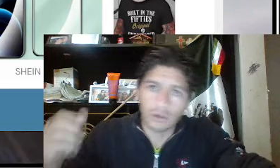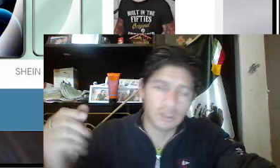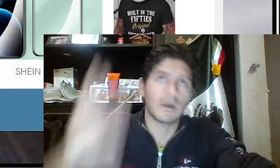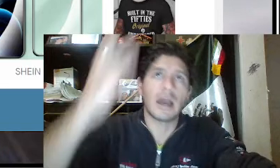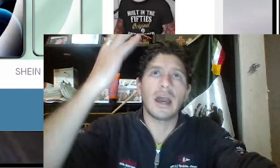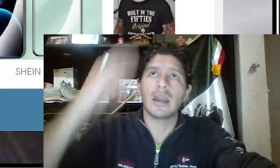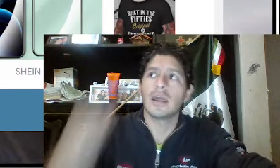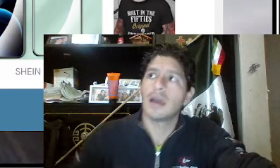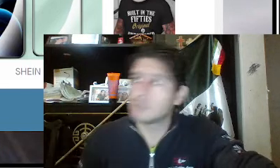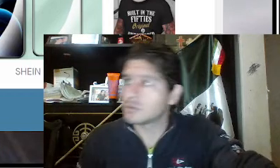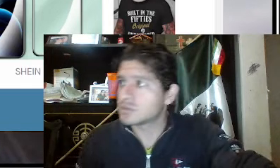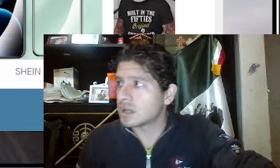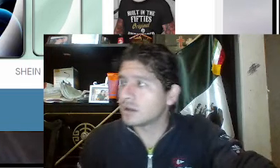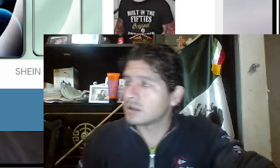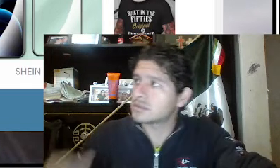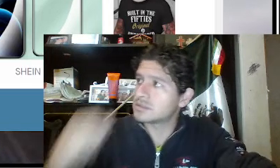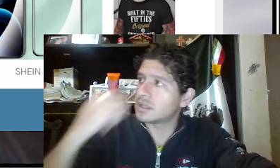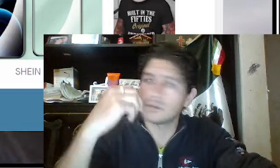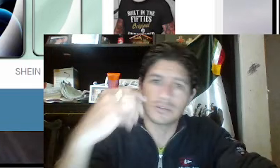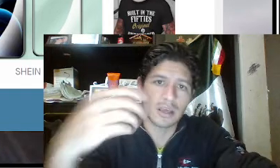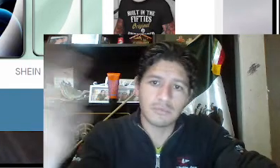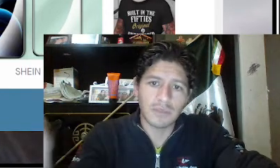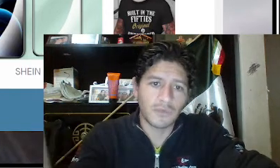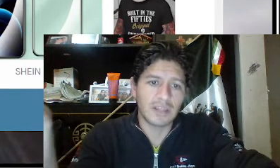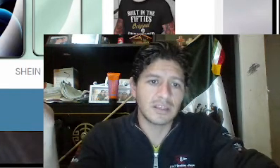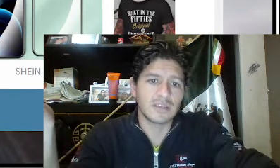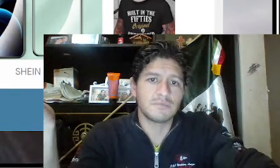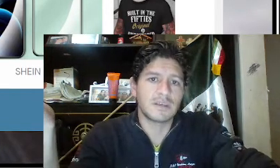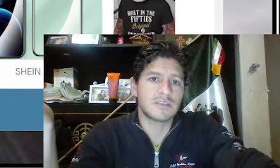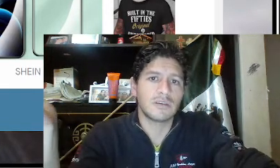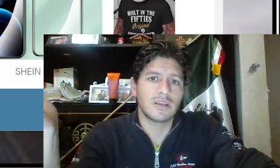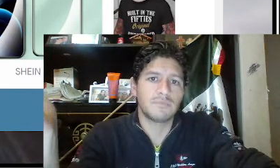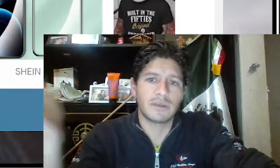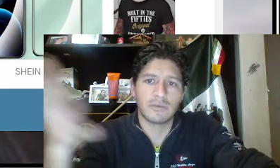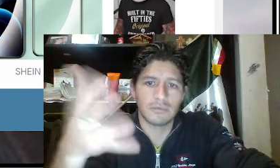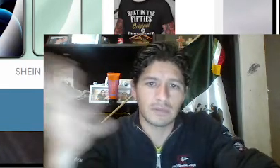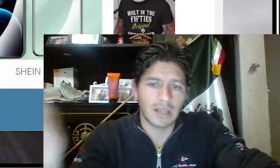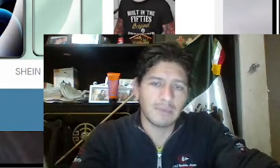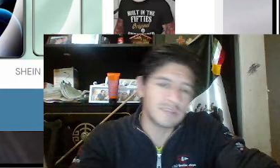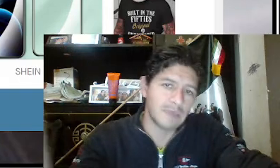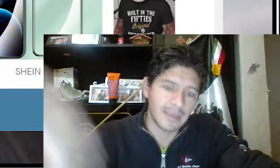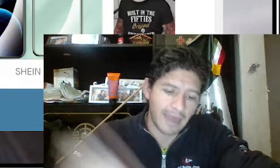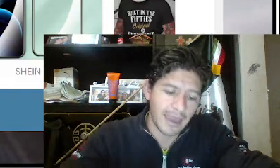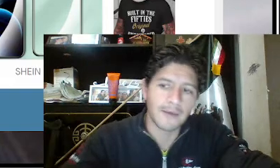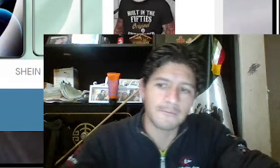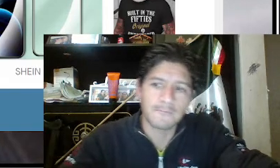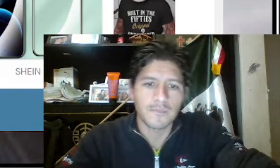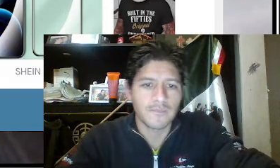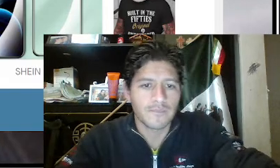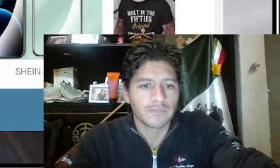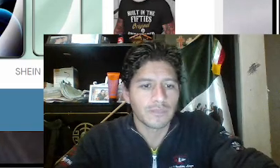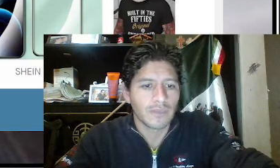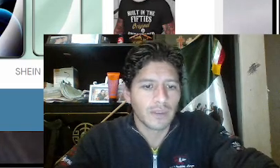verlo continuar. A mí me gustaría, o sea, diferentes versiones, pero de la misma idea.